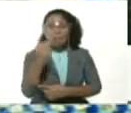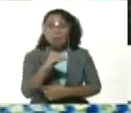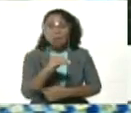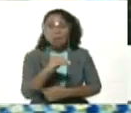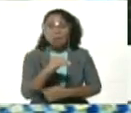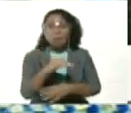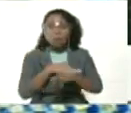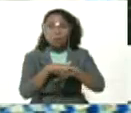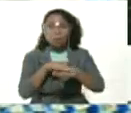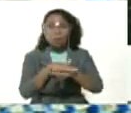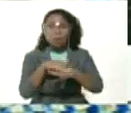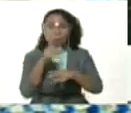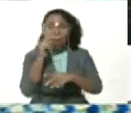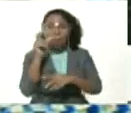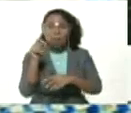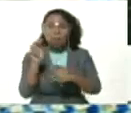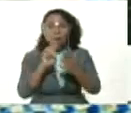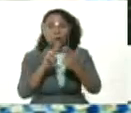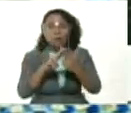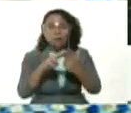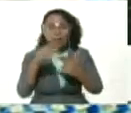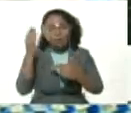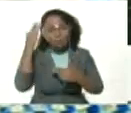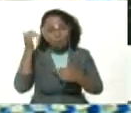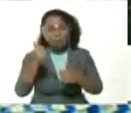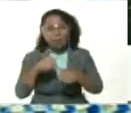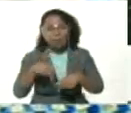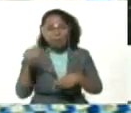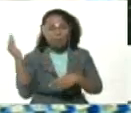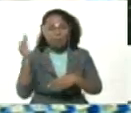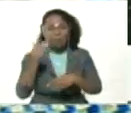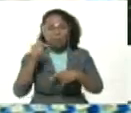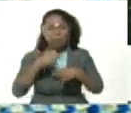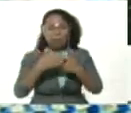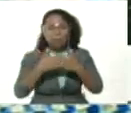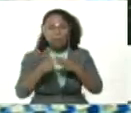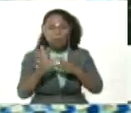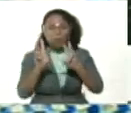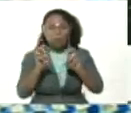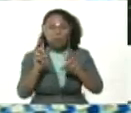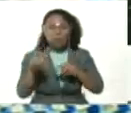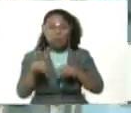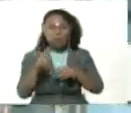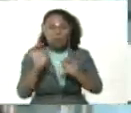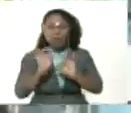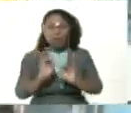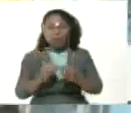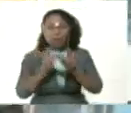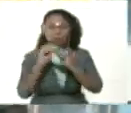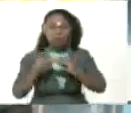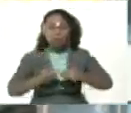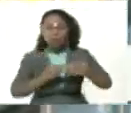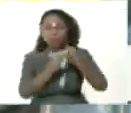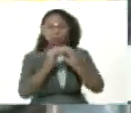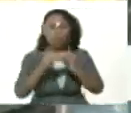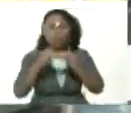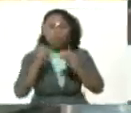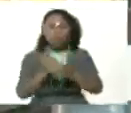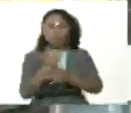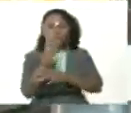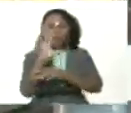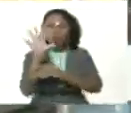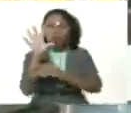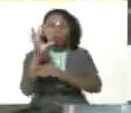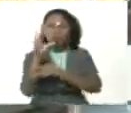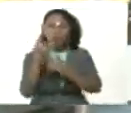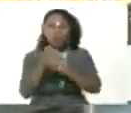el ministro Wilman Castro conoce muy bien esta planta, estuvo acá en la inauguración de la modernización de la planta de Girasol. Tenemos una